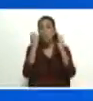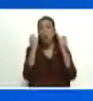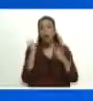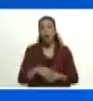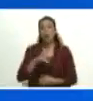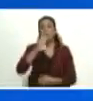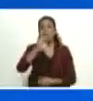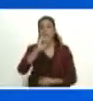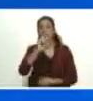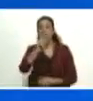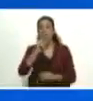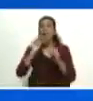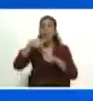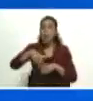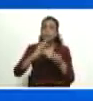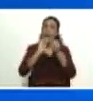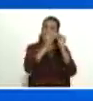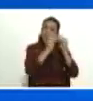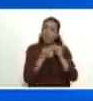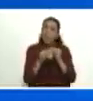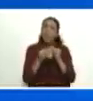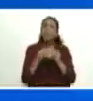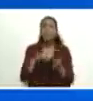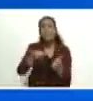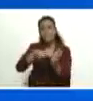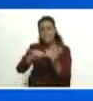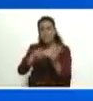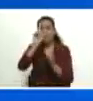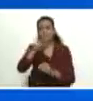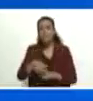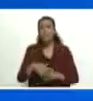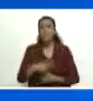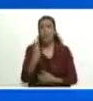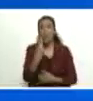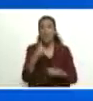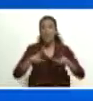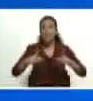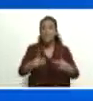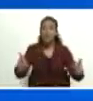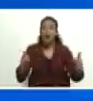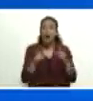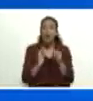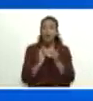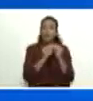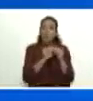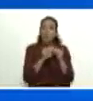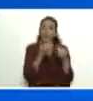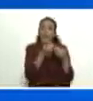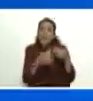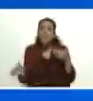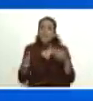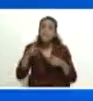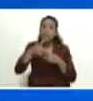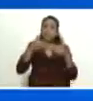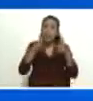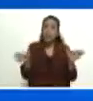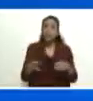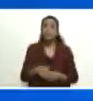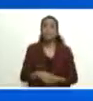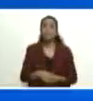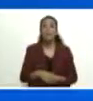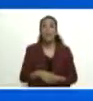que se encuentra en rehabilitación actualmente por nuestra Miranda y una sala de rehabilitación que fue entregada recientemente. De en la parroquia La